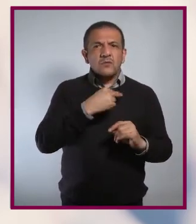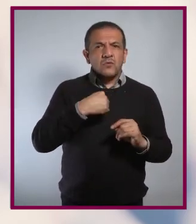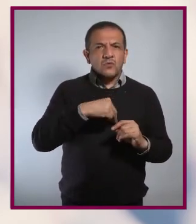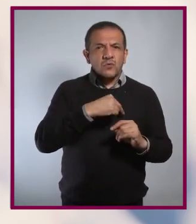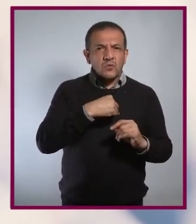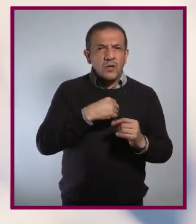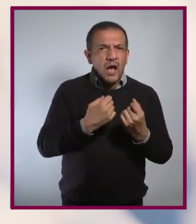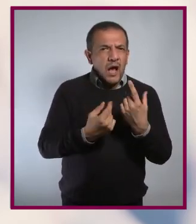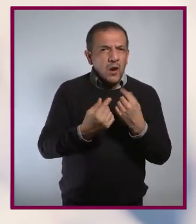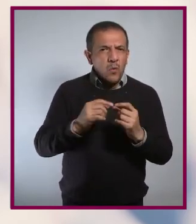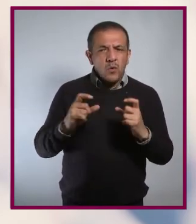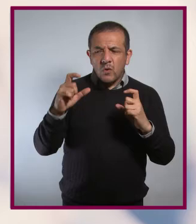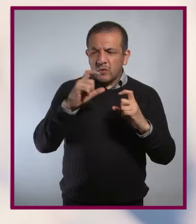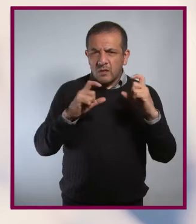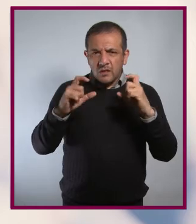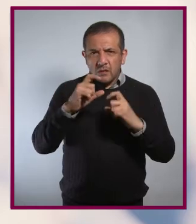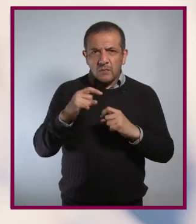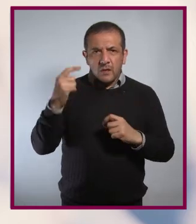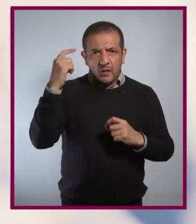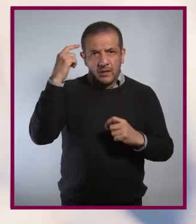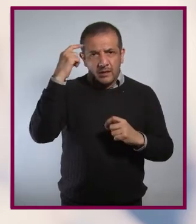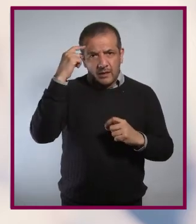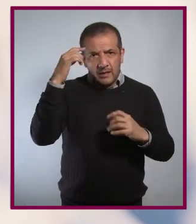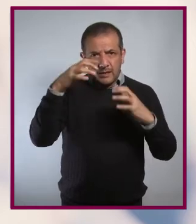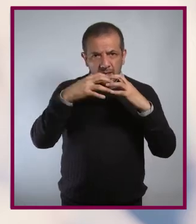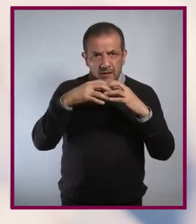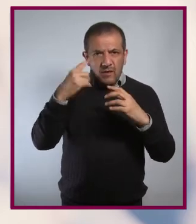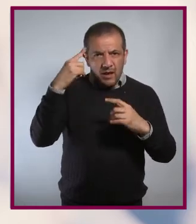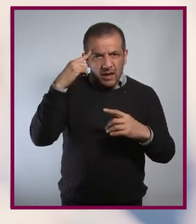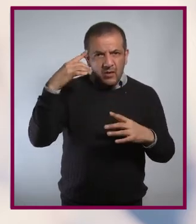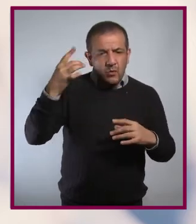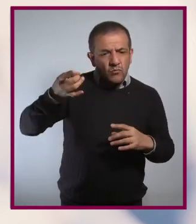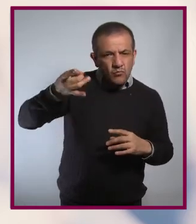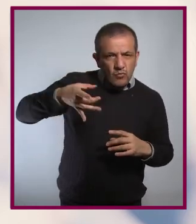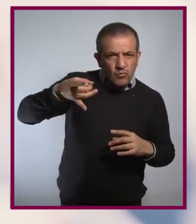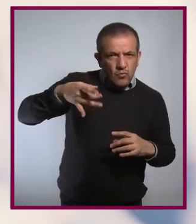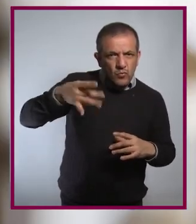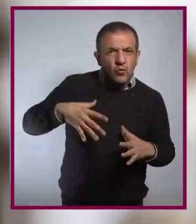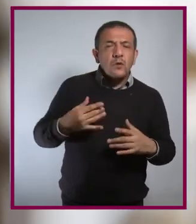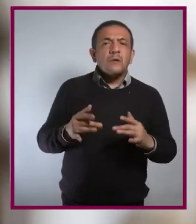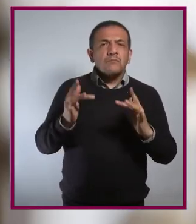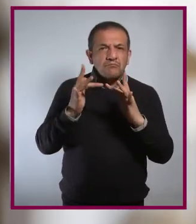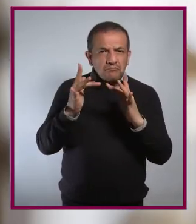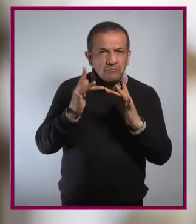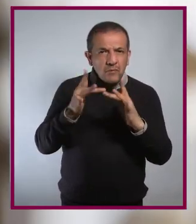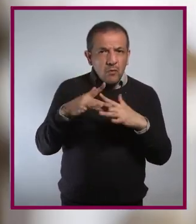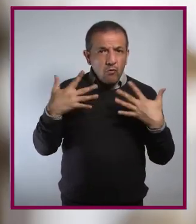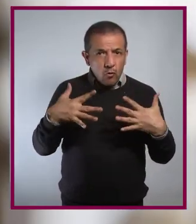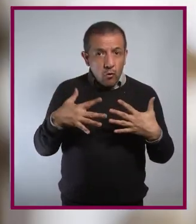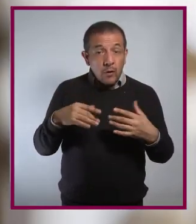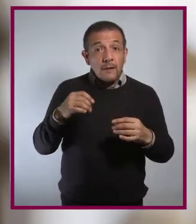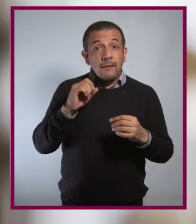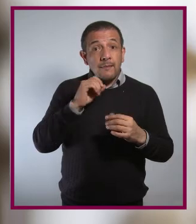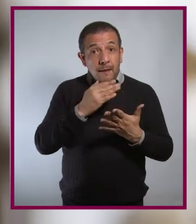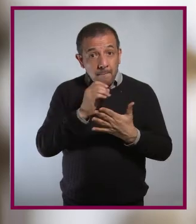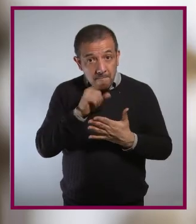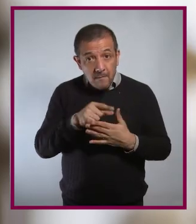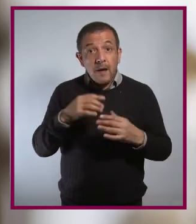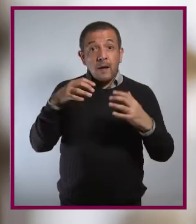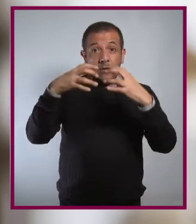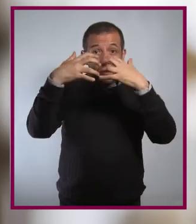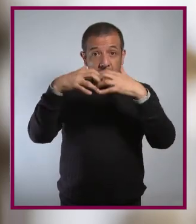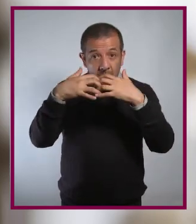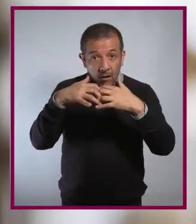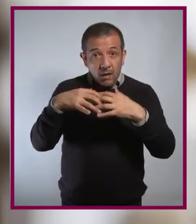los niveles de ciertas sustancias químicas en el cerebro que transmiten señales de dolor. Además, el cerebro